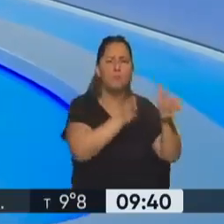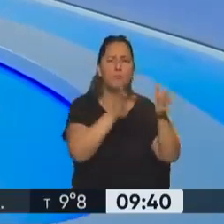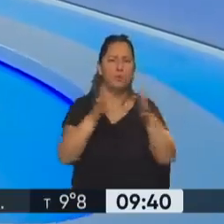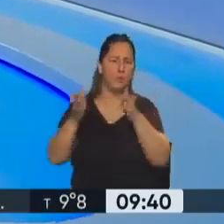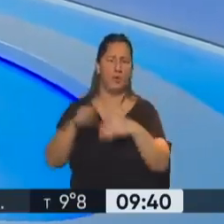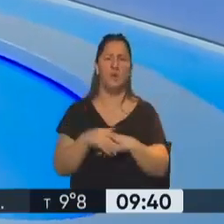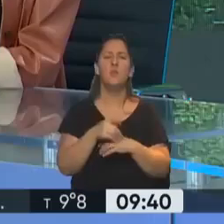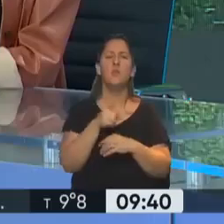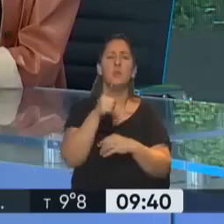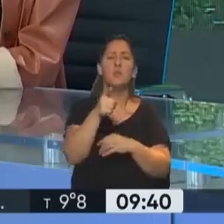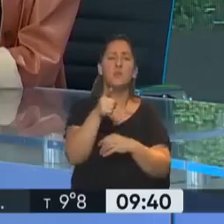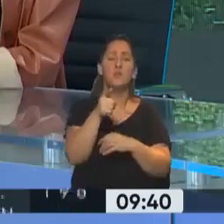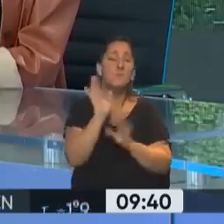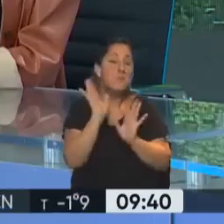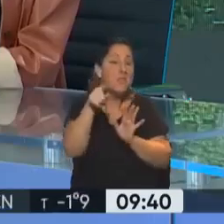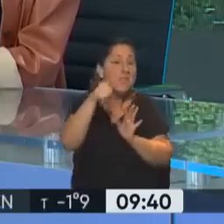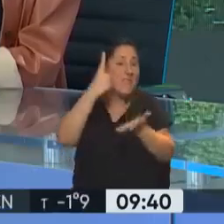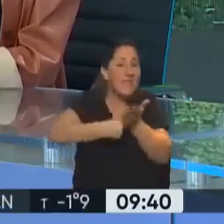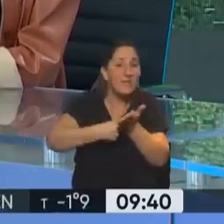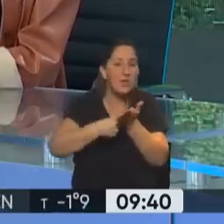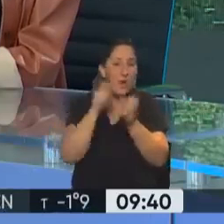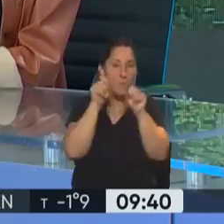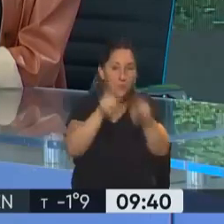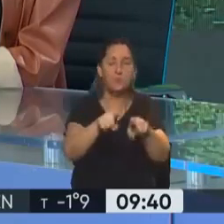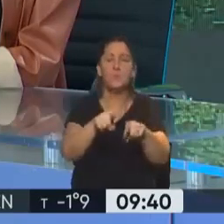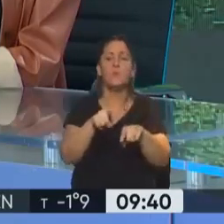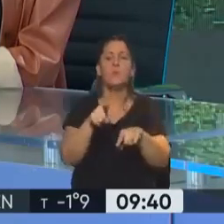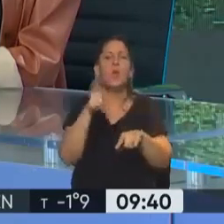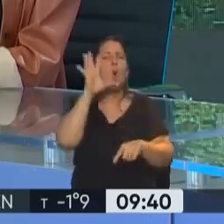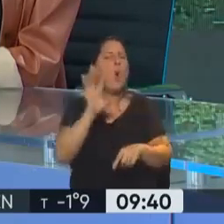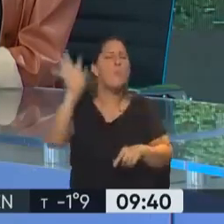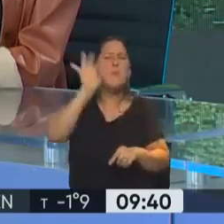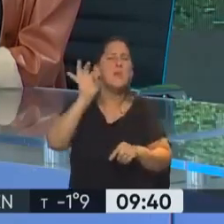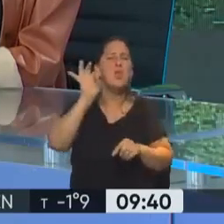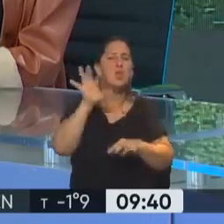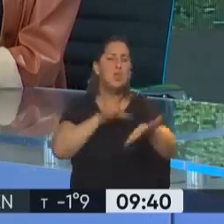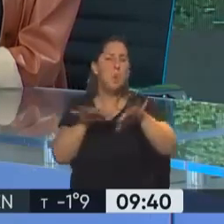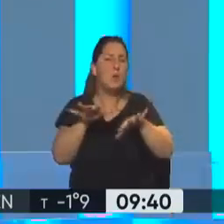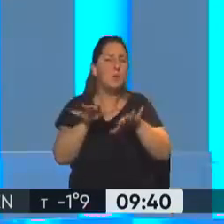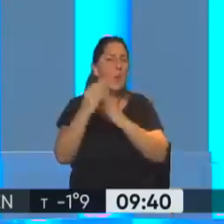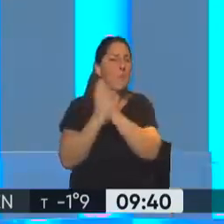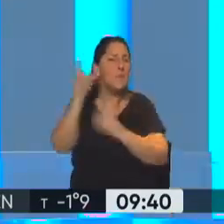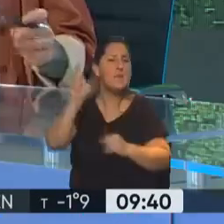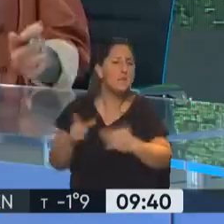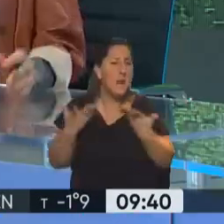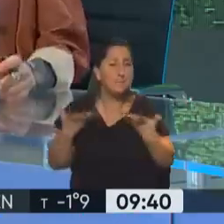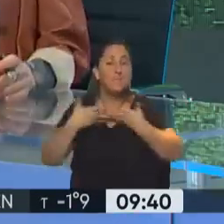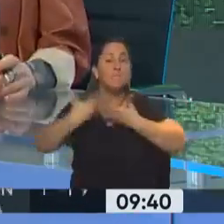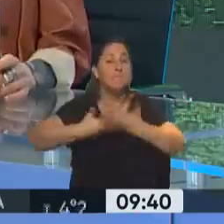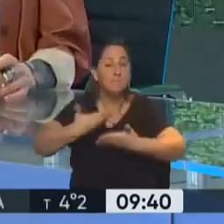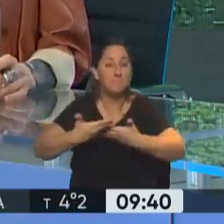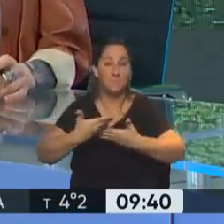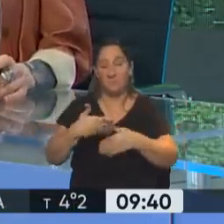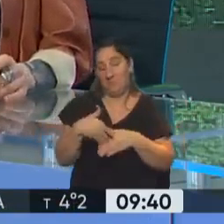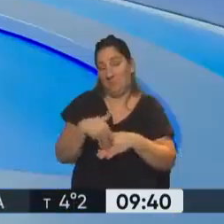ideologizada sobre todo el bolsillo propio qué opina de todo esto que ha presentado al ministro bueno a ese se nos